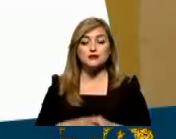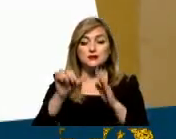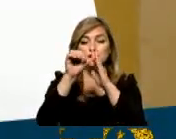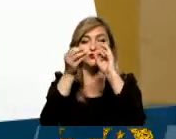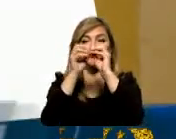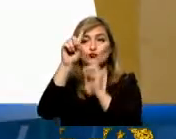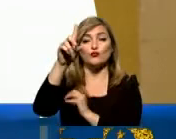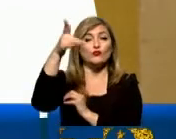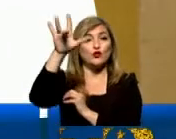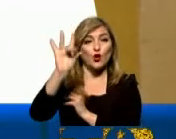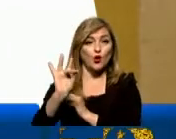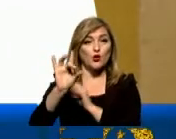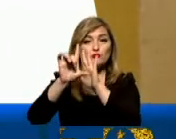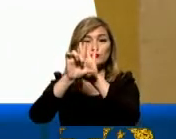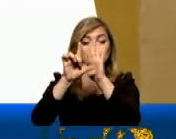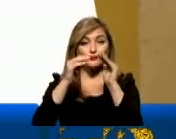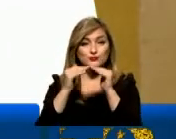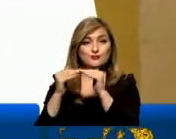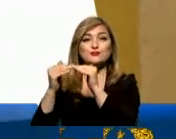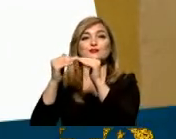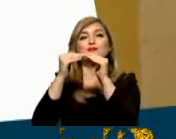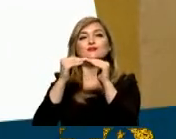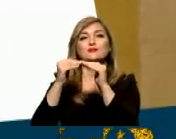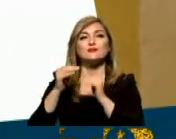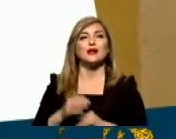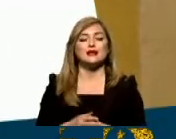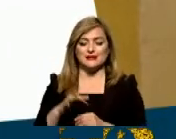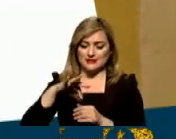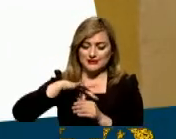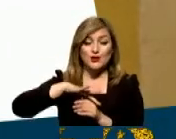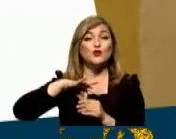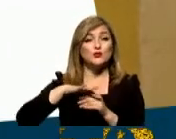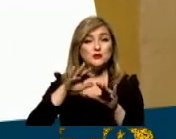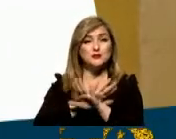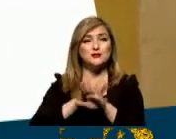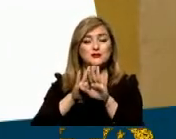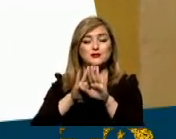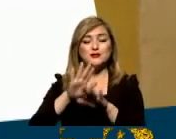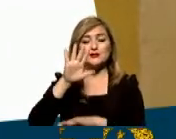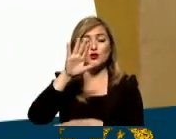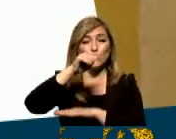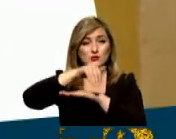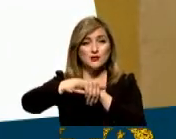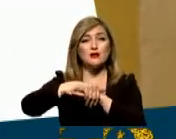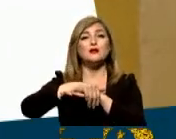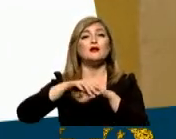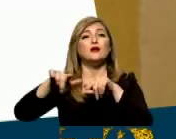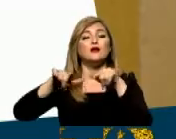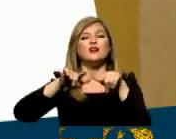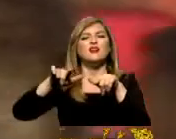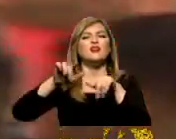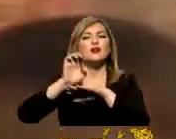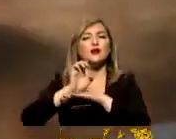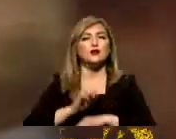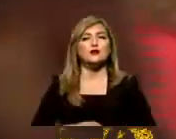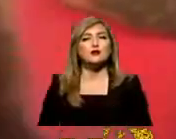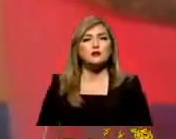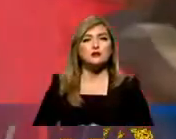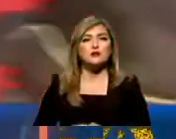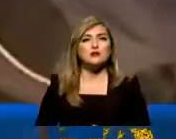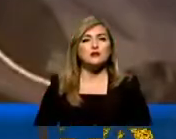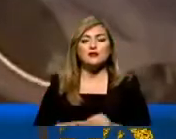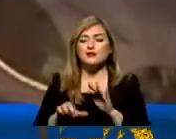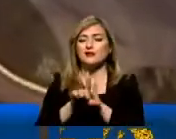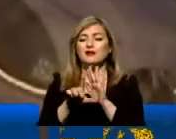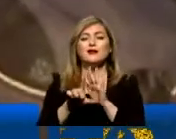artículo 118 del Código de la Democracia dispone que el sufragio terminará a las 17 horas en el territorio nacional. Este código